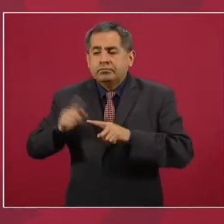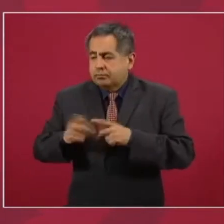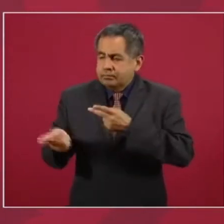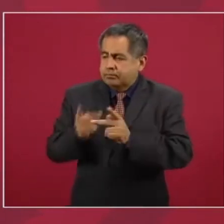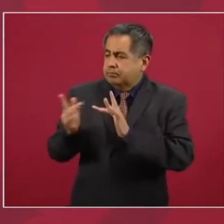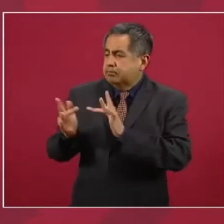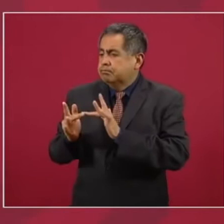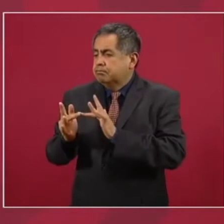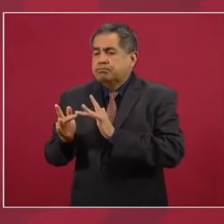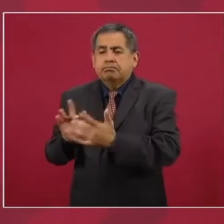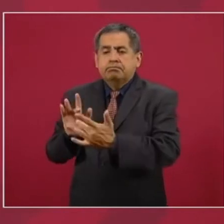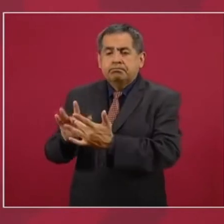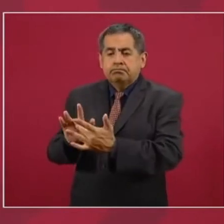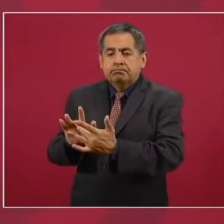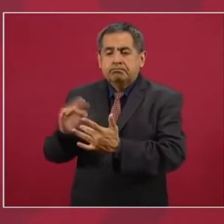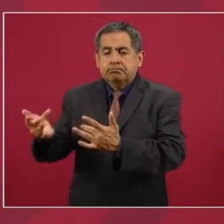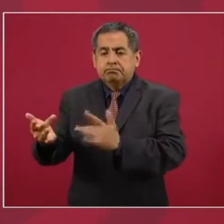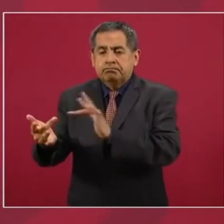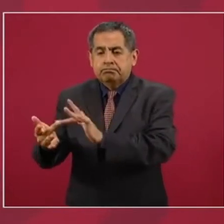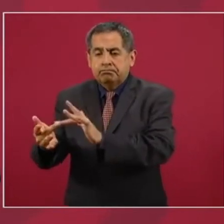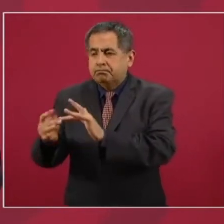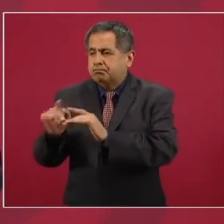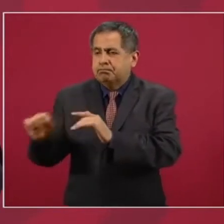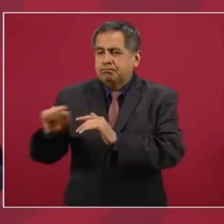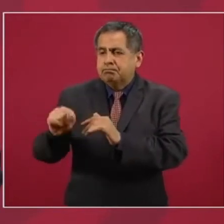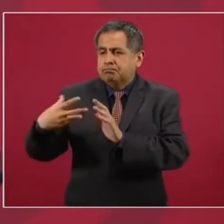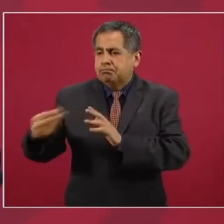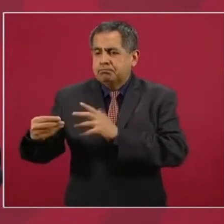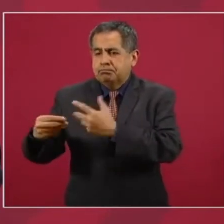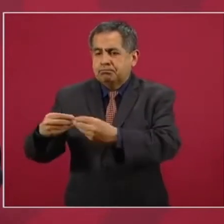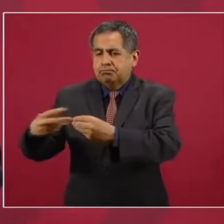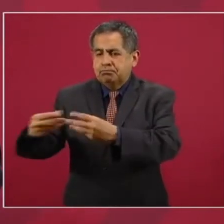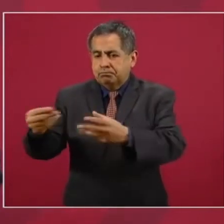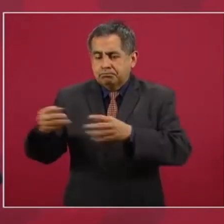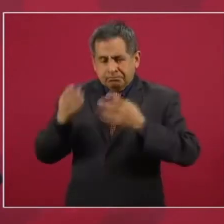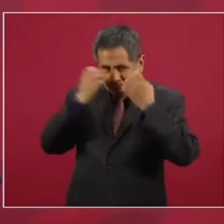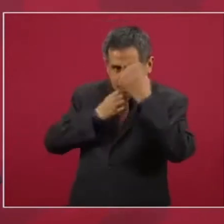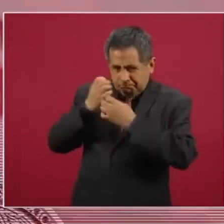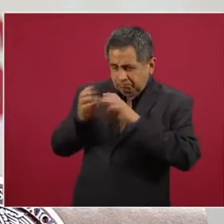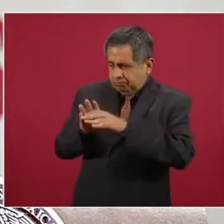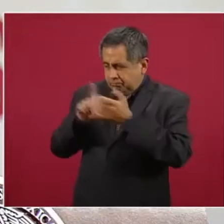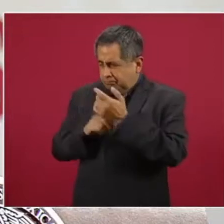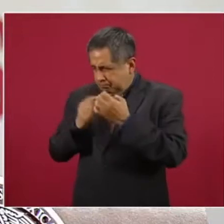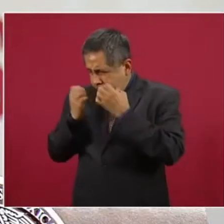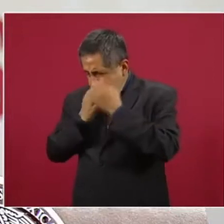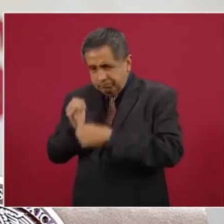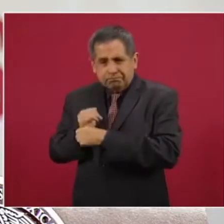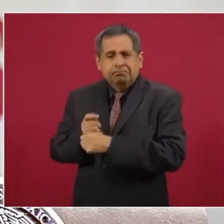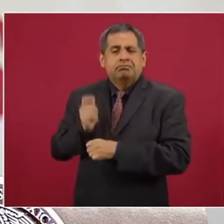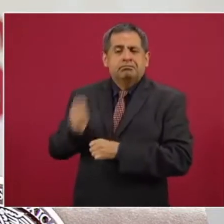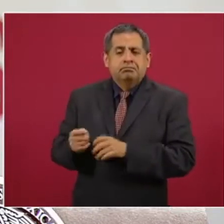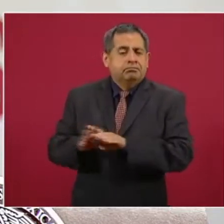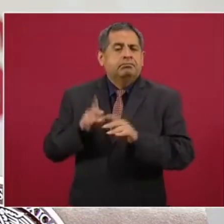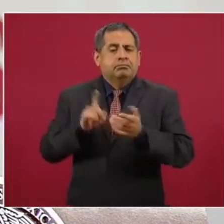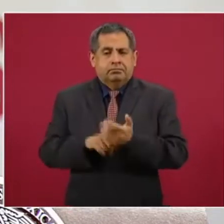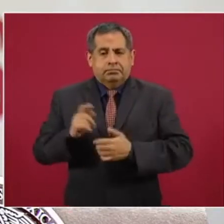se identifica con enfermedad localmente por medio del personal que está a cargo de los